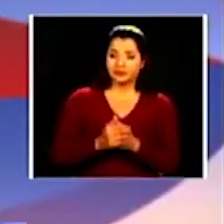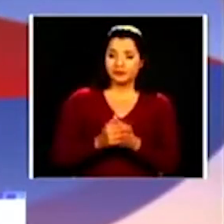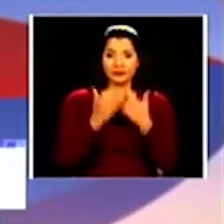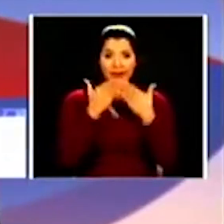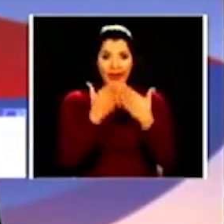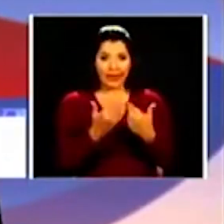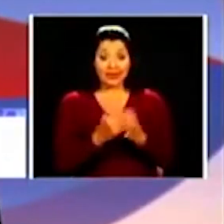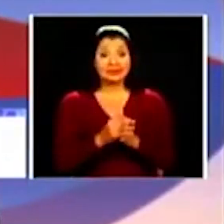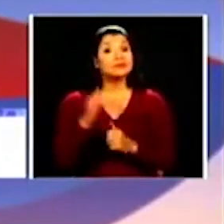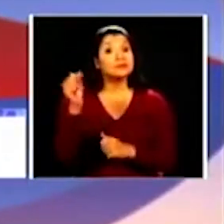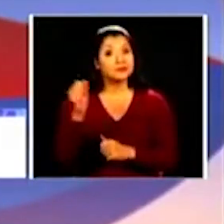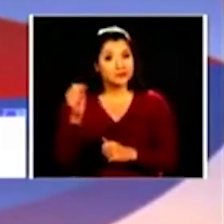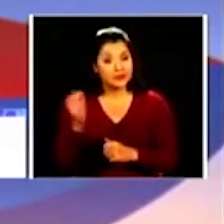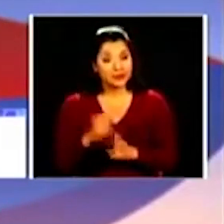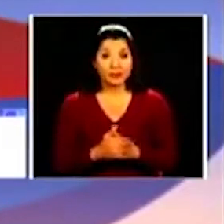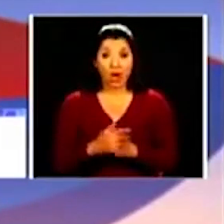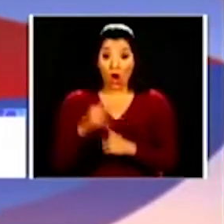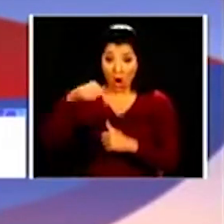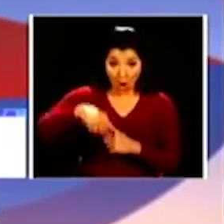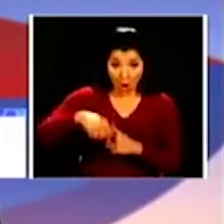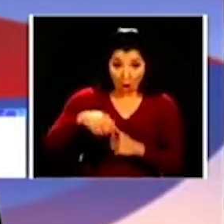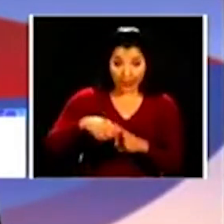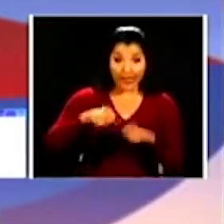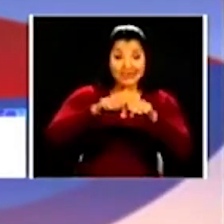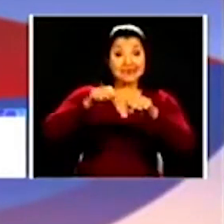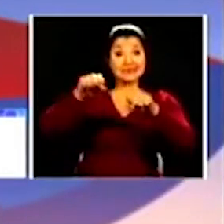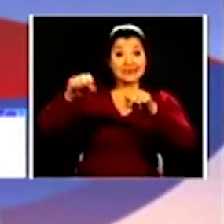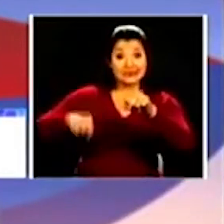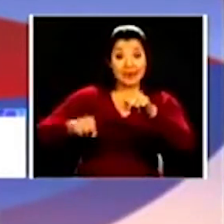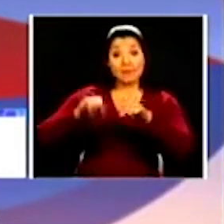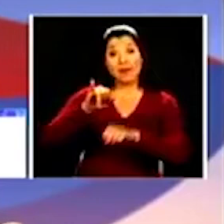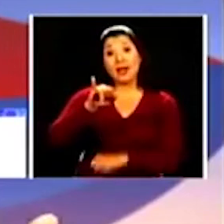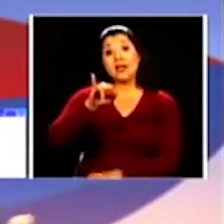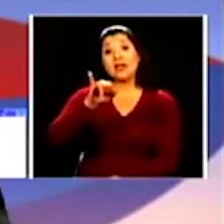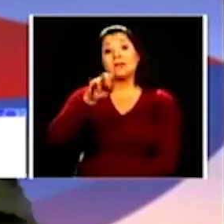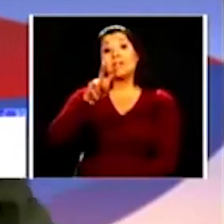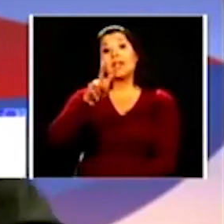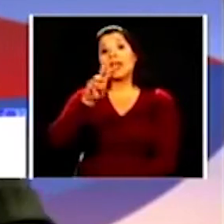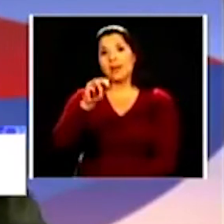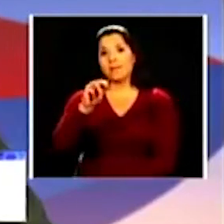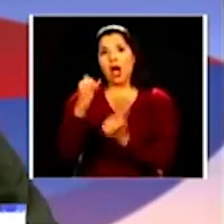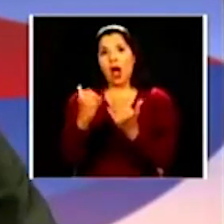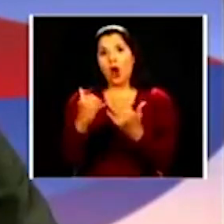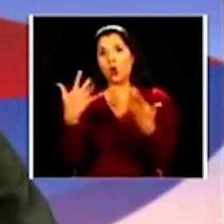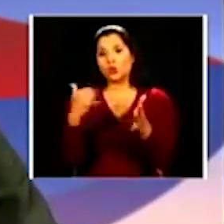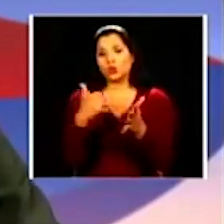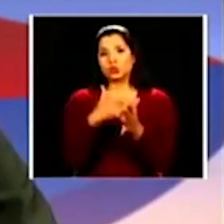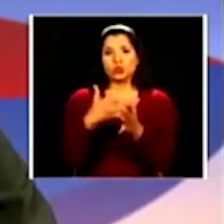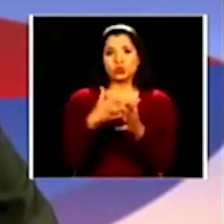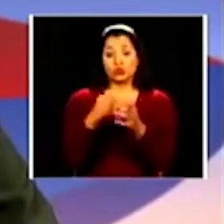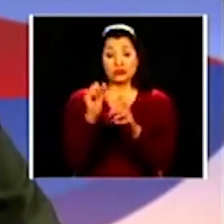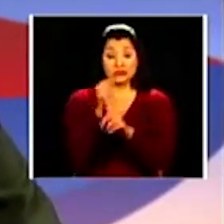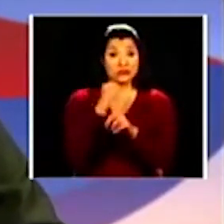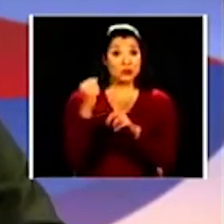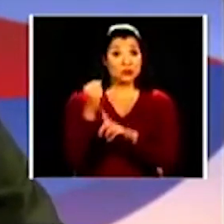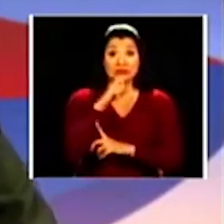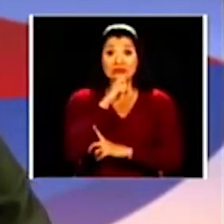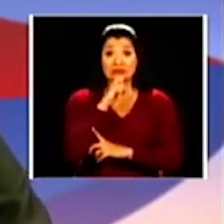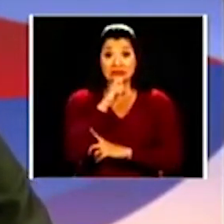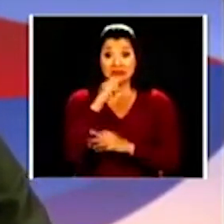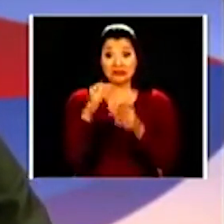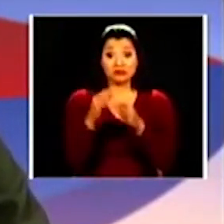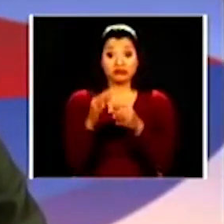Sí, en efecto, hoy por hoy, especialmente el régimen de invalidez, vejez y muerte está en una situación crítica en la que en un mediano plazo podría